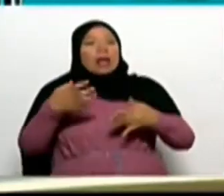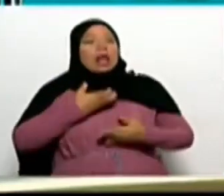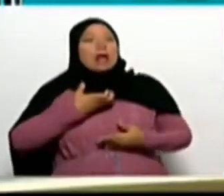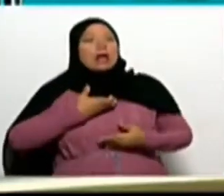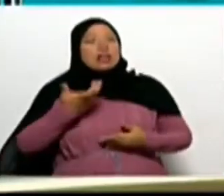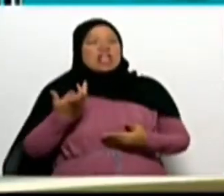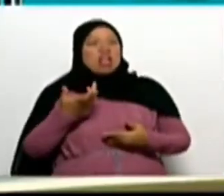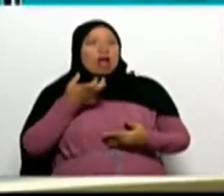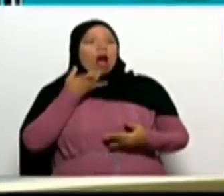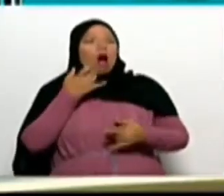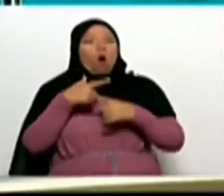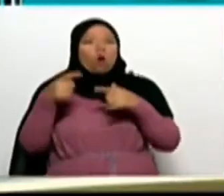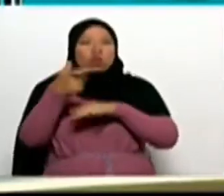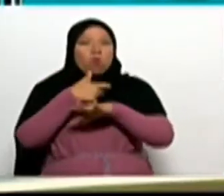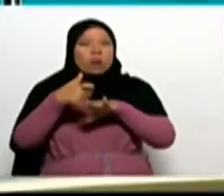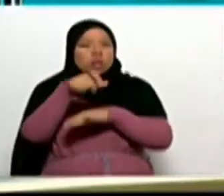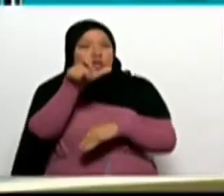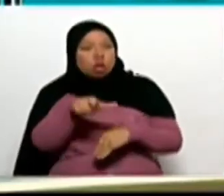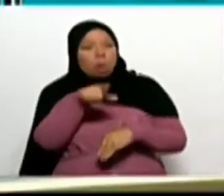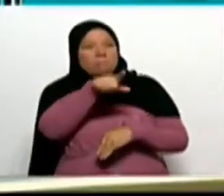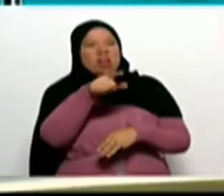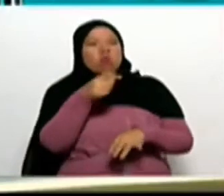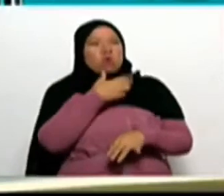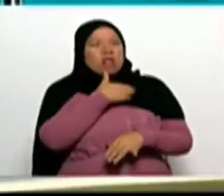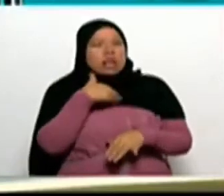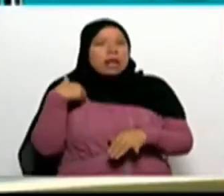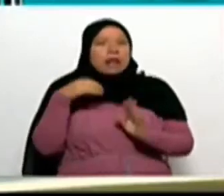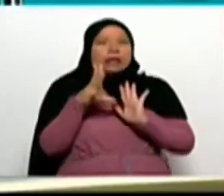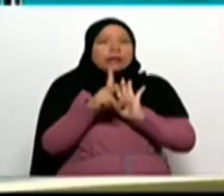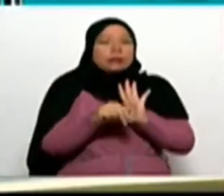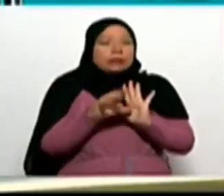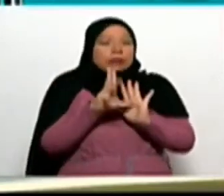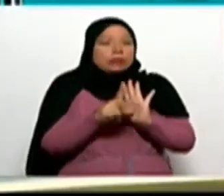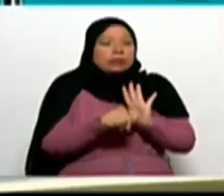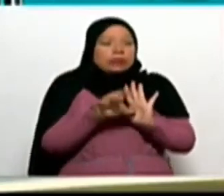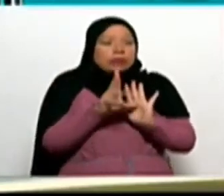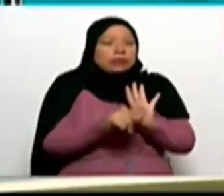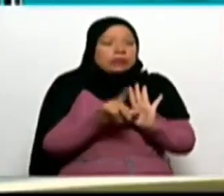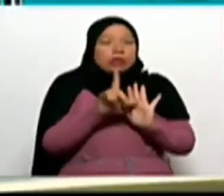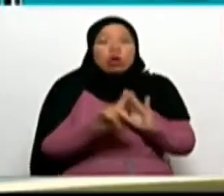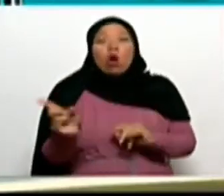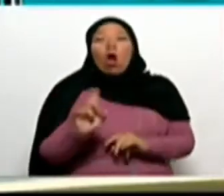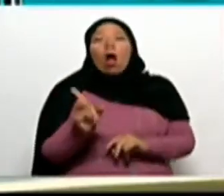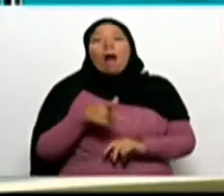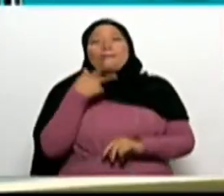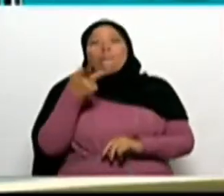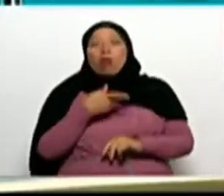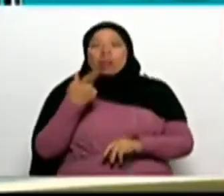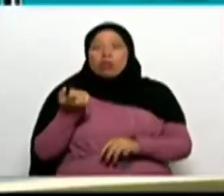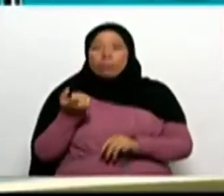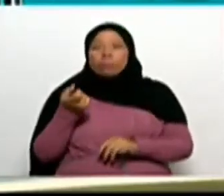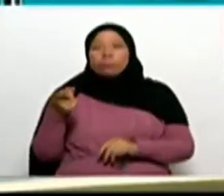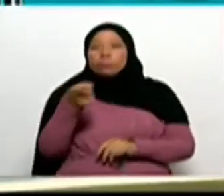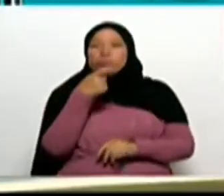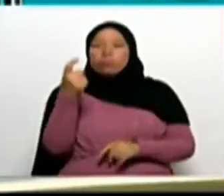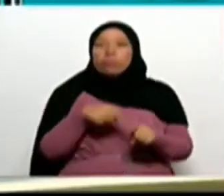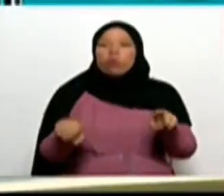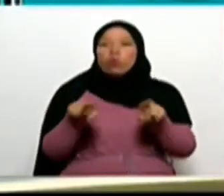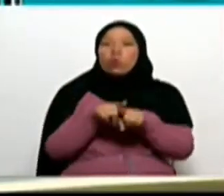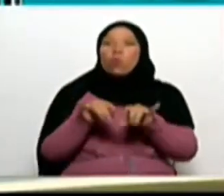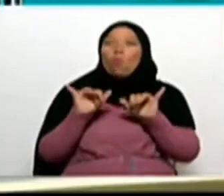para armar mafias y buscar el poder económico y después buscar el poder político, aparejados los